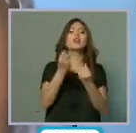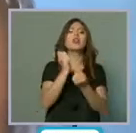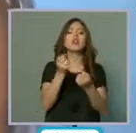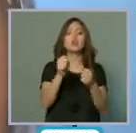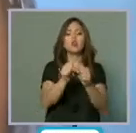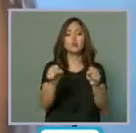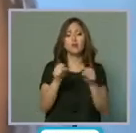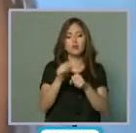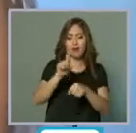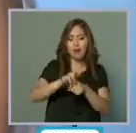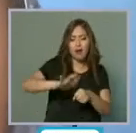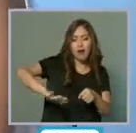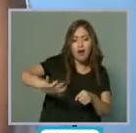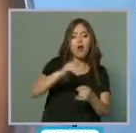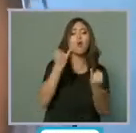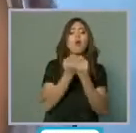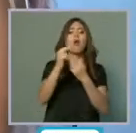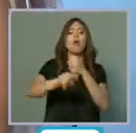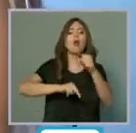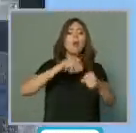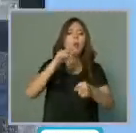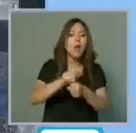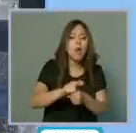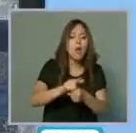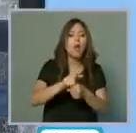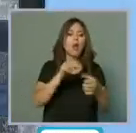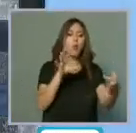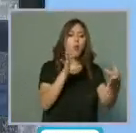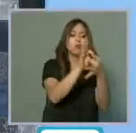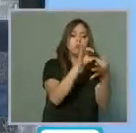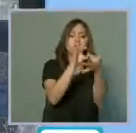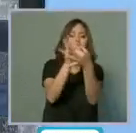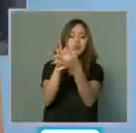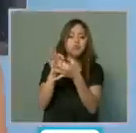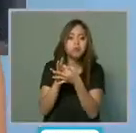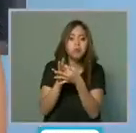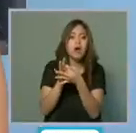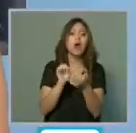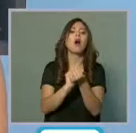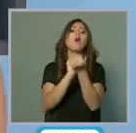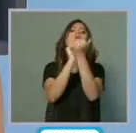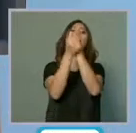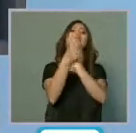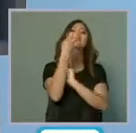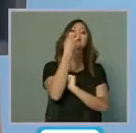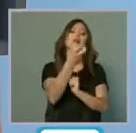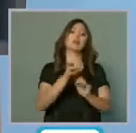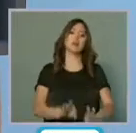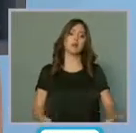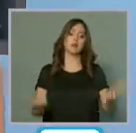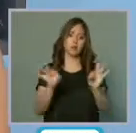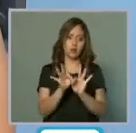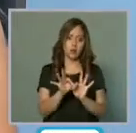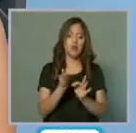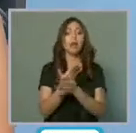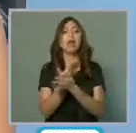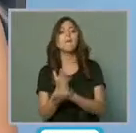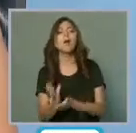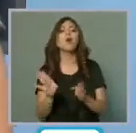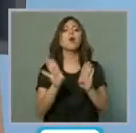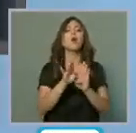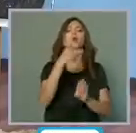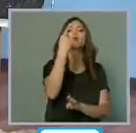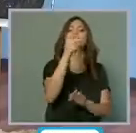vemos un hombre, por ejemplo, en punto principal. Exacto, y que es bien padre los diferentes discursos,